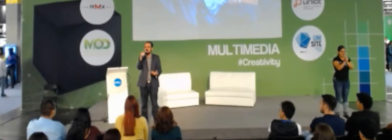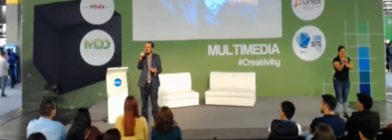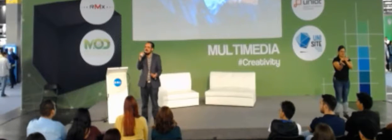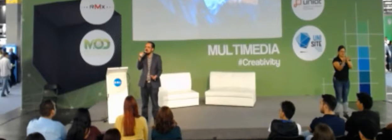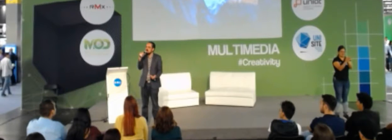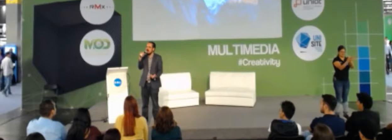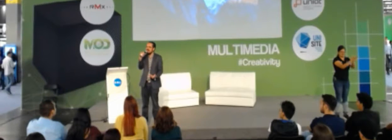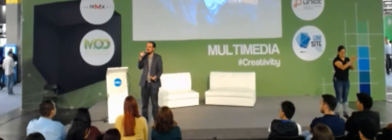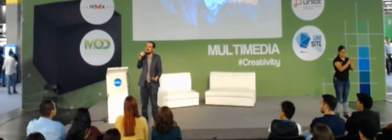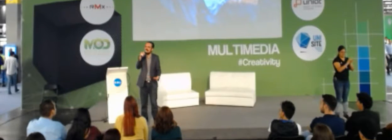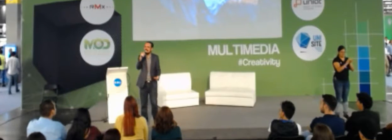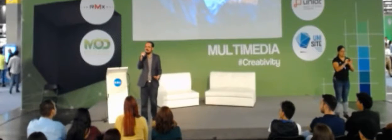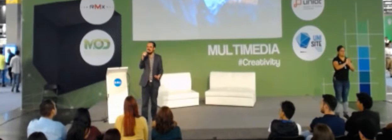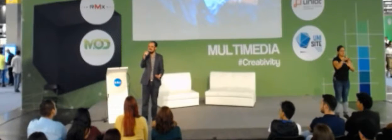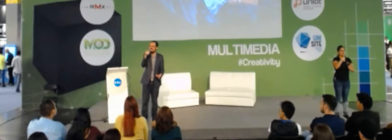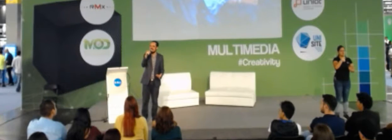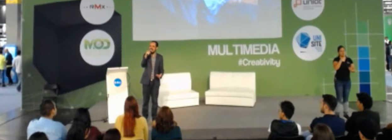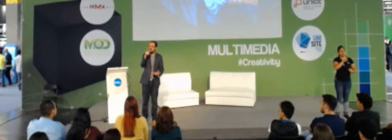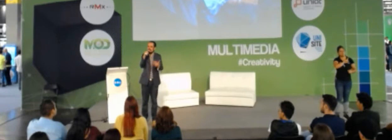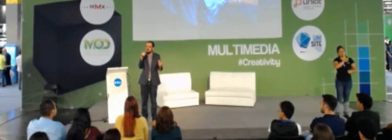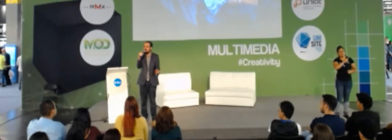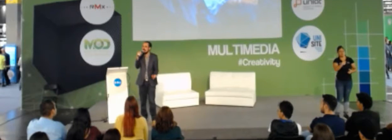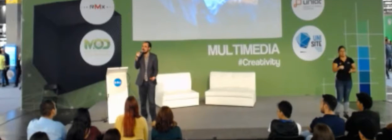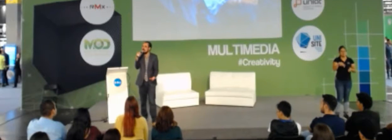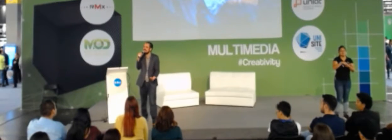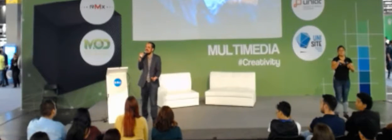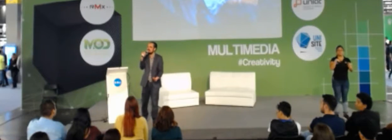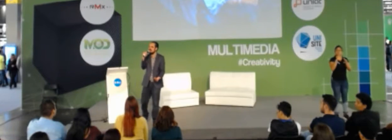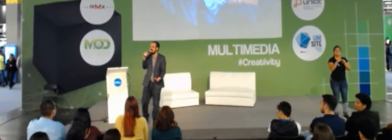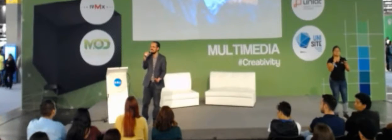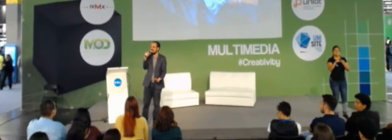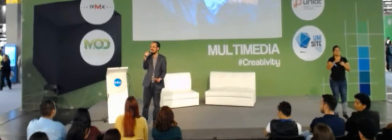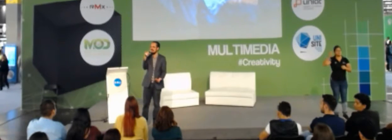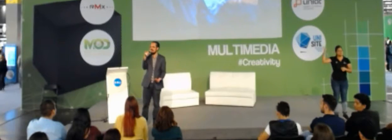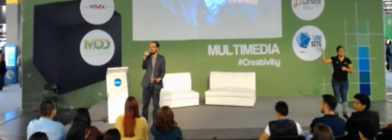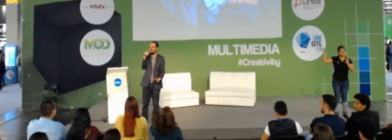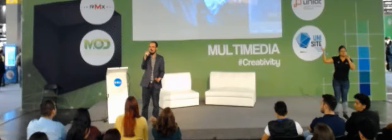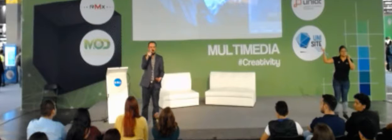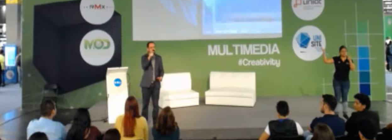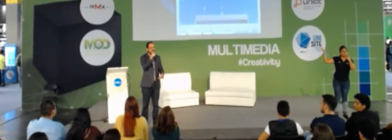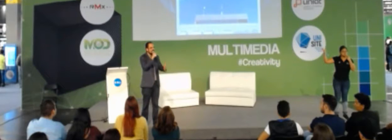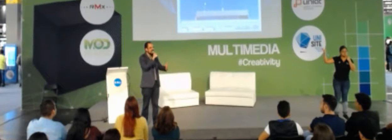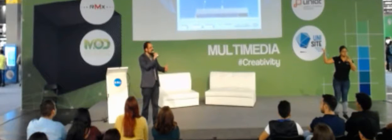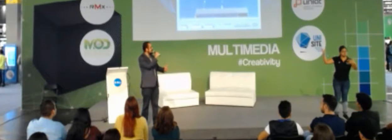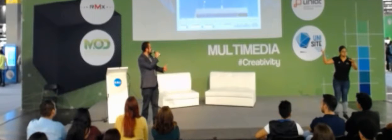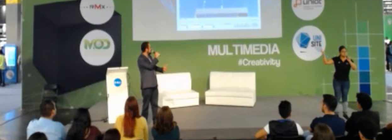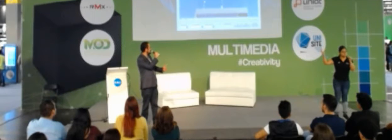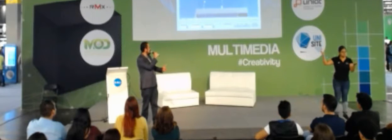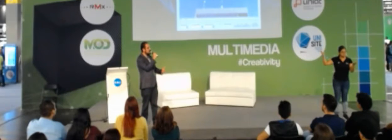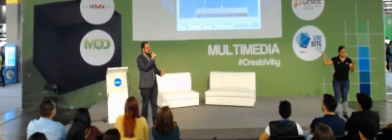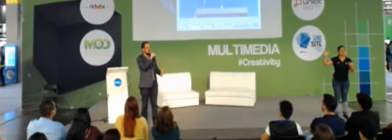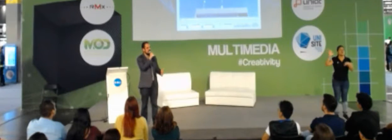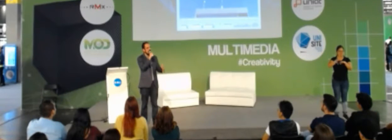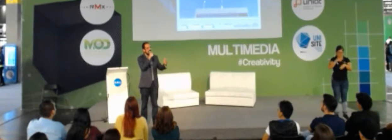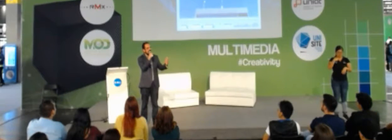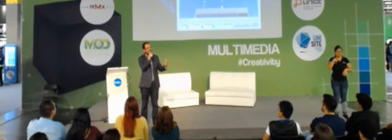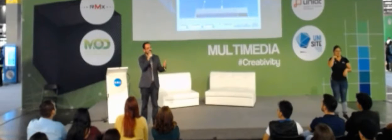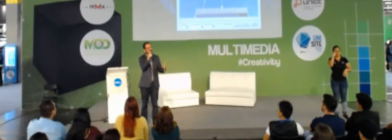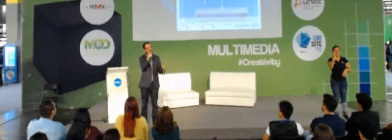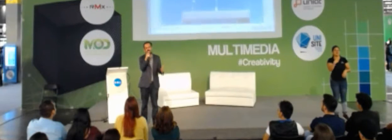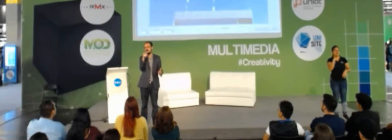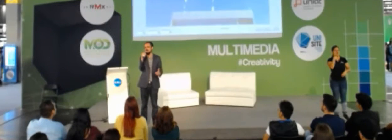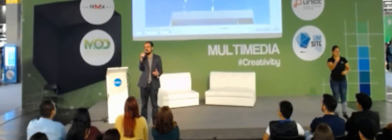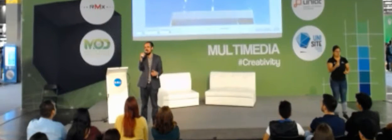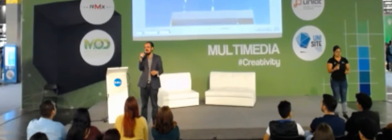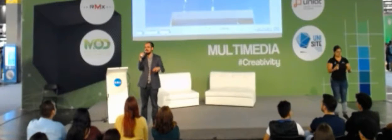Me vería yo muy mal estando aquí nada más, hablando de un proyecto de esta naturaleza. Por eso quiero ceder el uso de la voz aquí a dos de